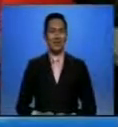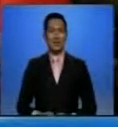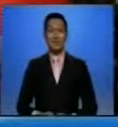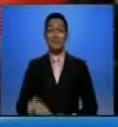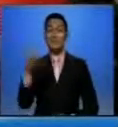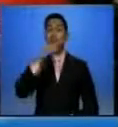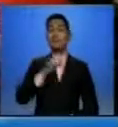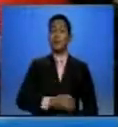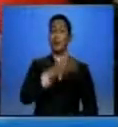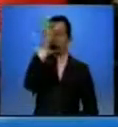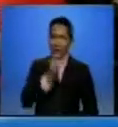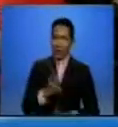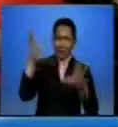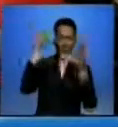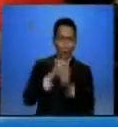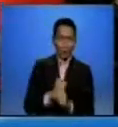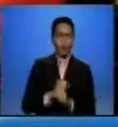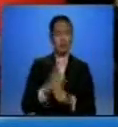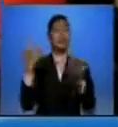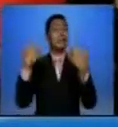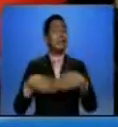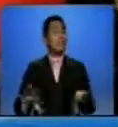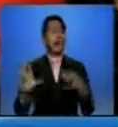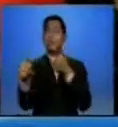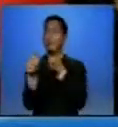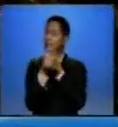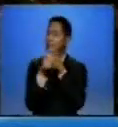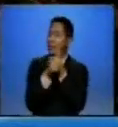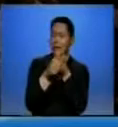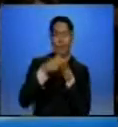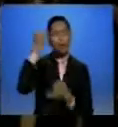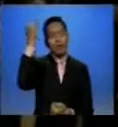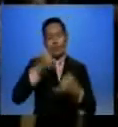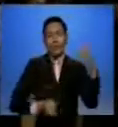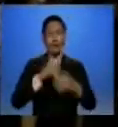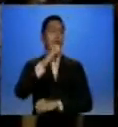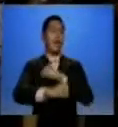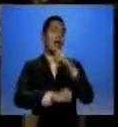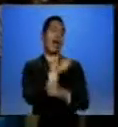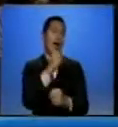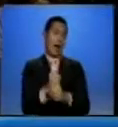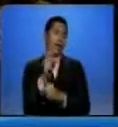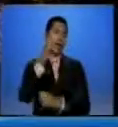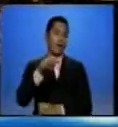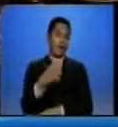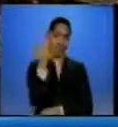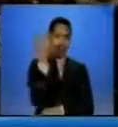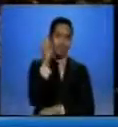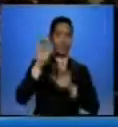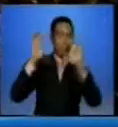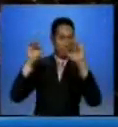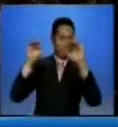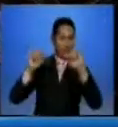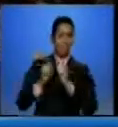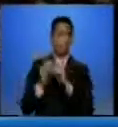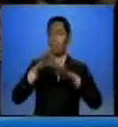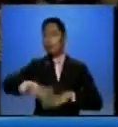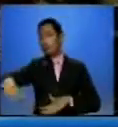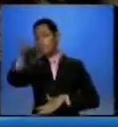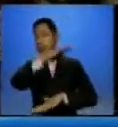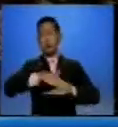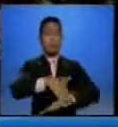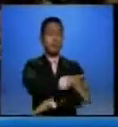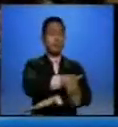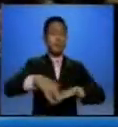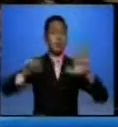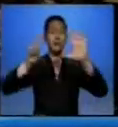Sí, ¿qué tal? Muy buenas noches. Y bueno, ya casi prácticamente a pocas horas de que culmine el 2015, el ambiente en la calle 6 de marzo